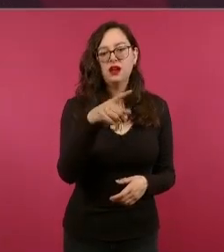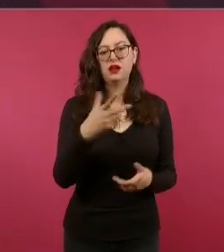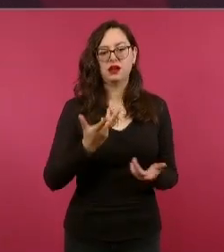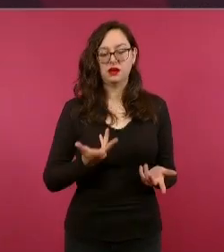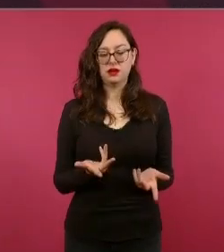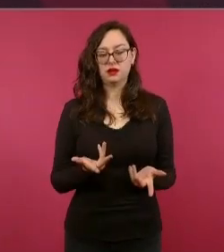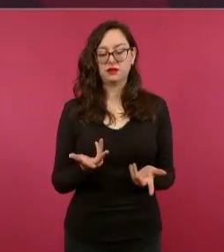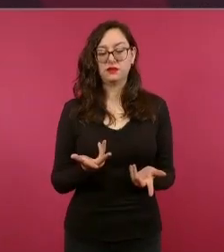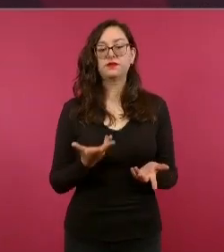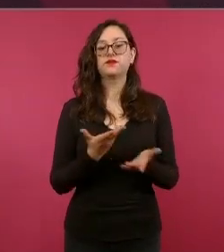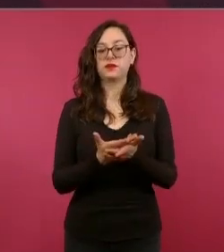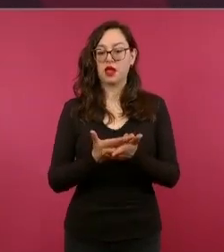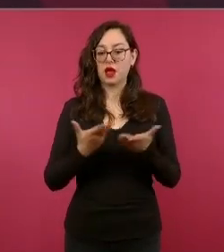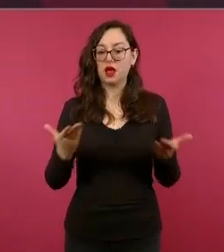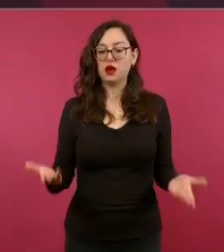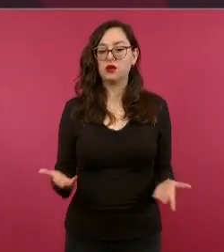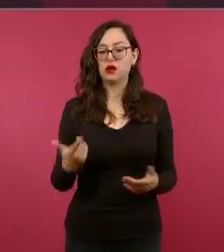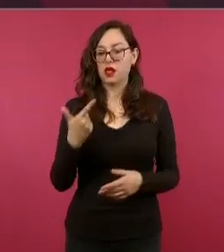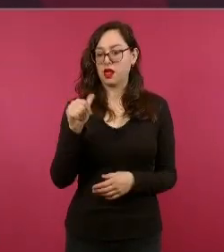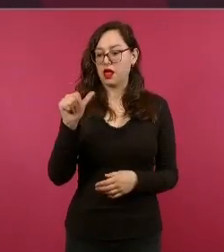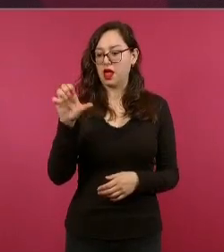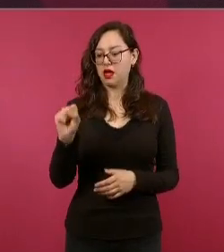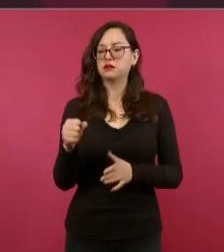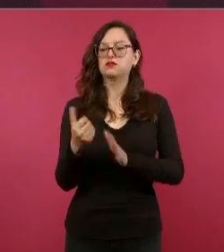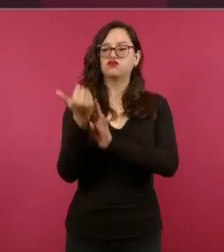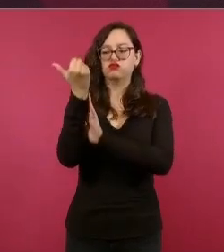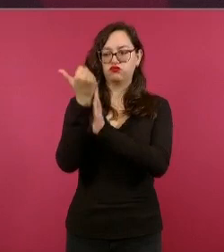Ahora eso